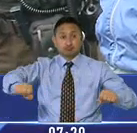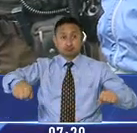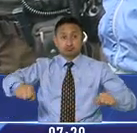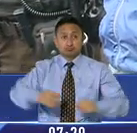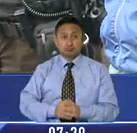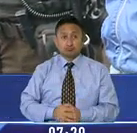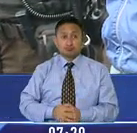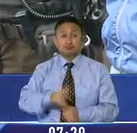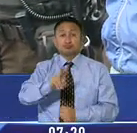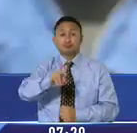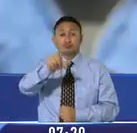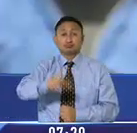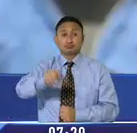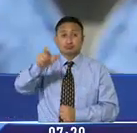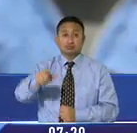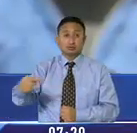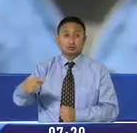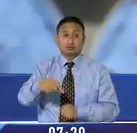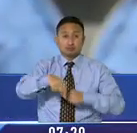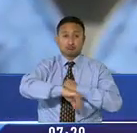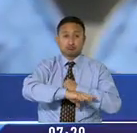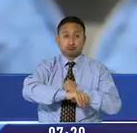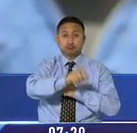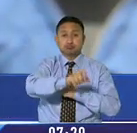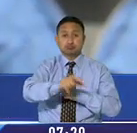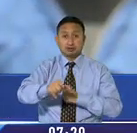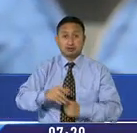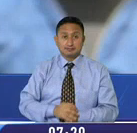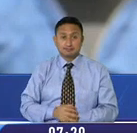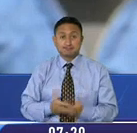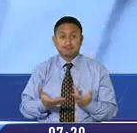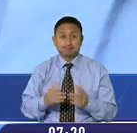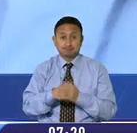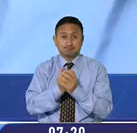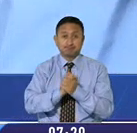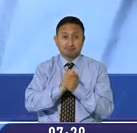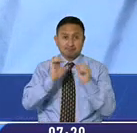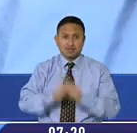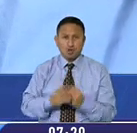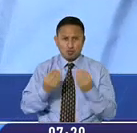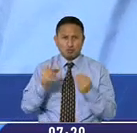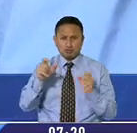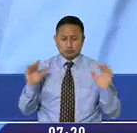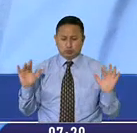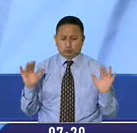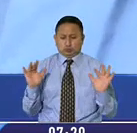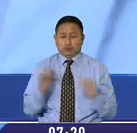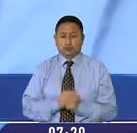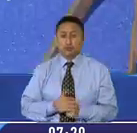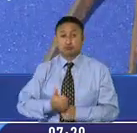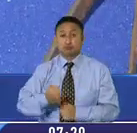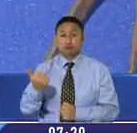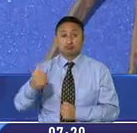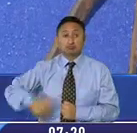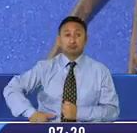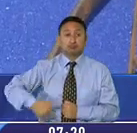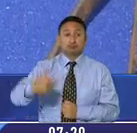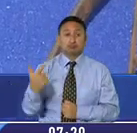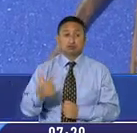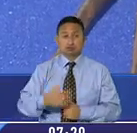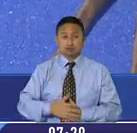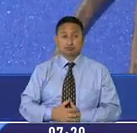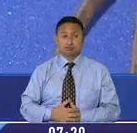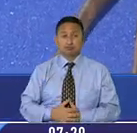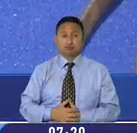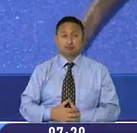la captura de 2 sujetos que estarían robando a personas aprovechando las aglomeraciones. El uno portaba un arma de fuego tipo